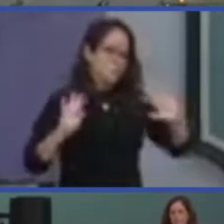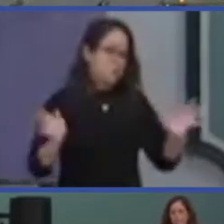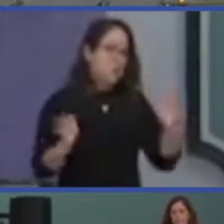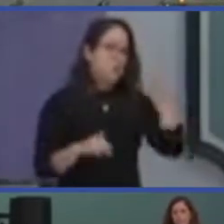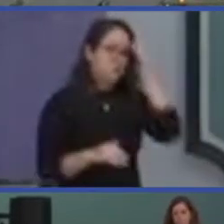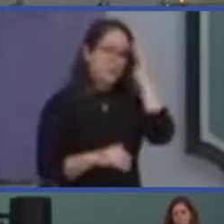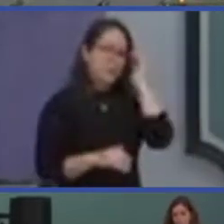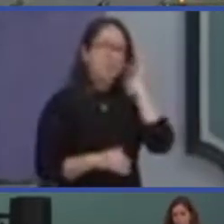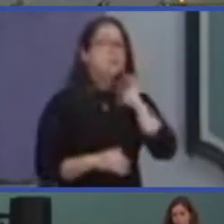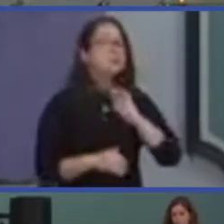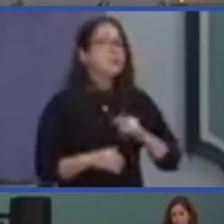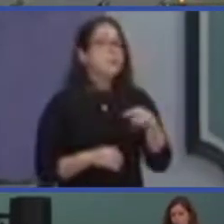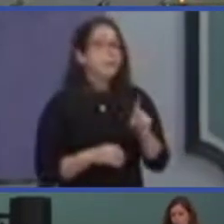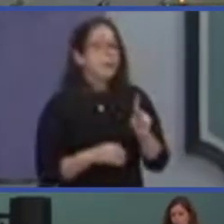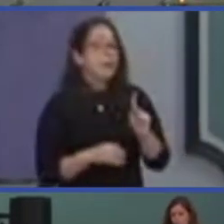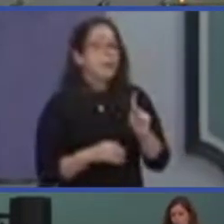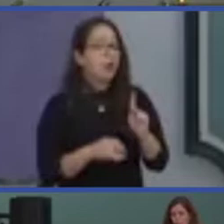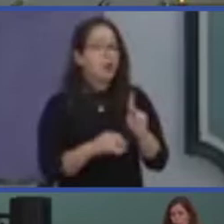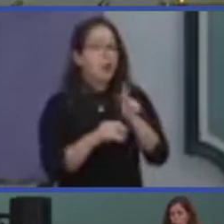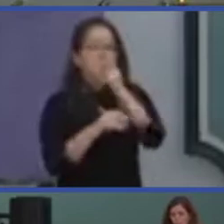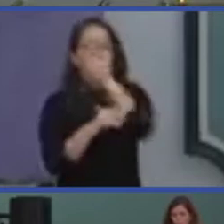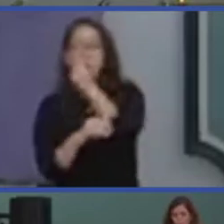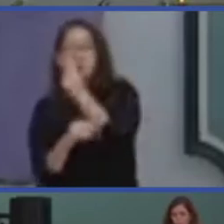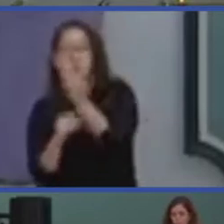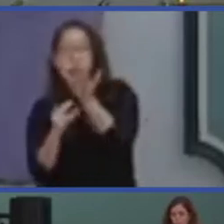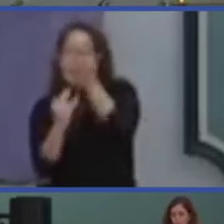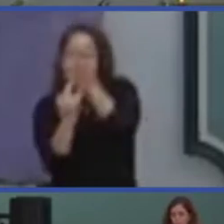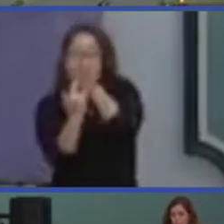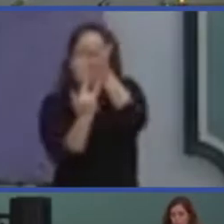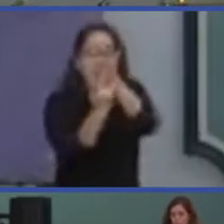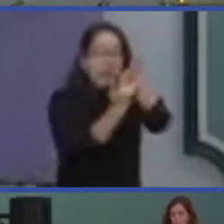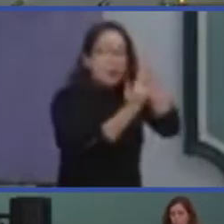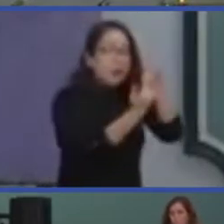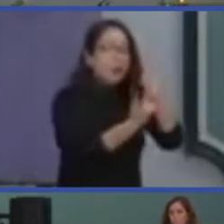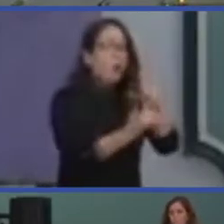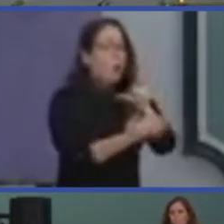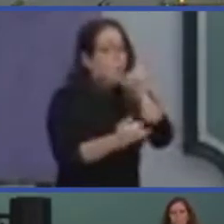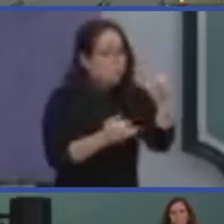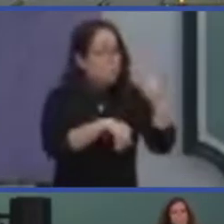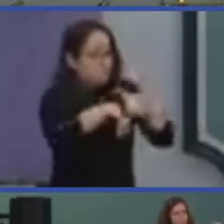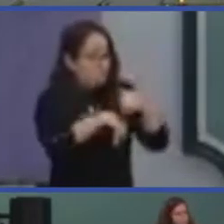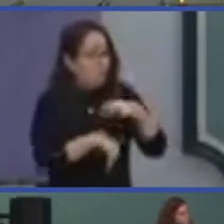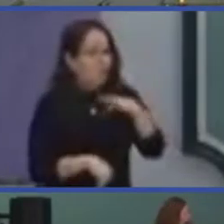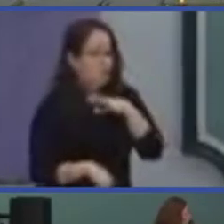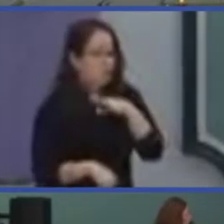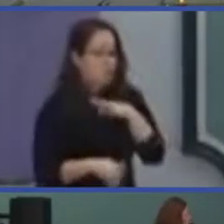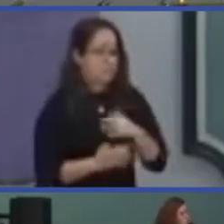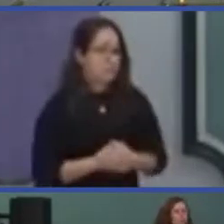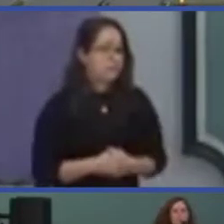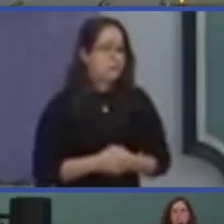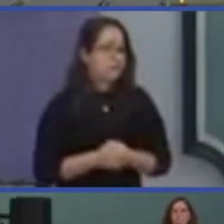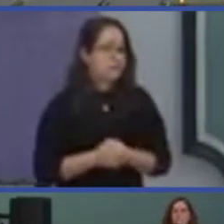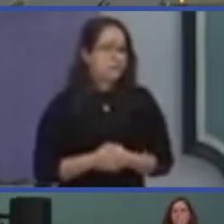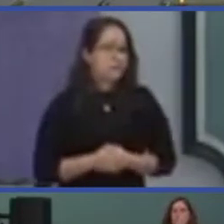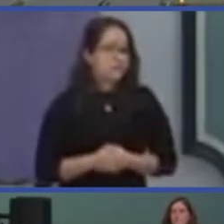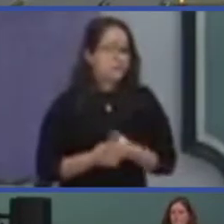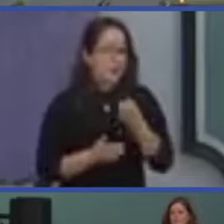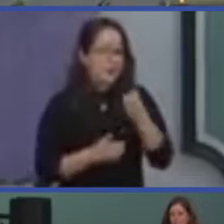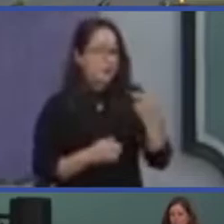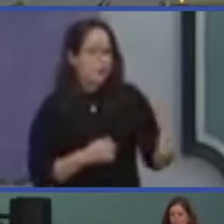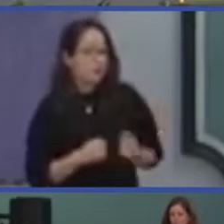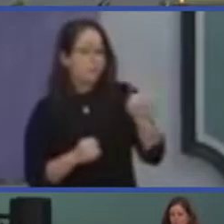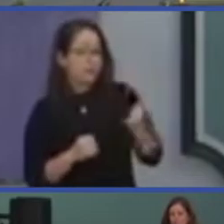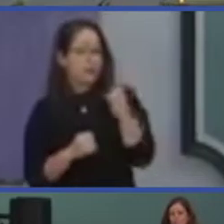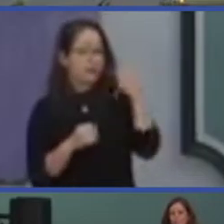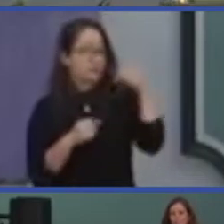pero en medio de esos números hay muchos otros números entonces estos infinitos se llaman numerables